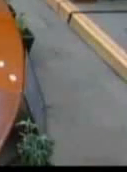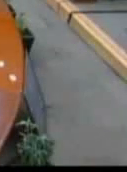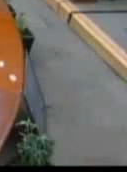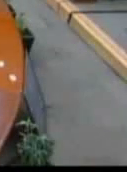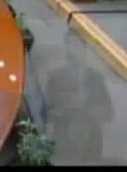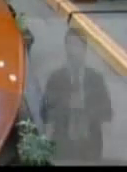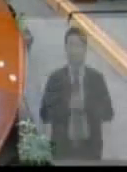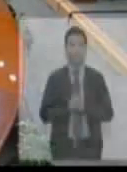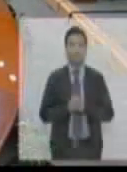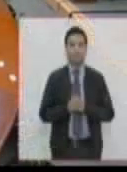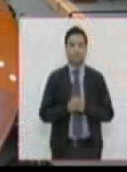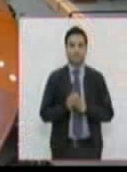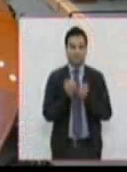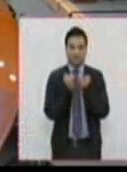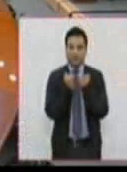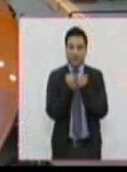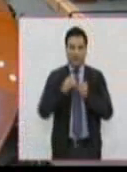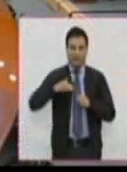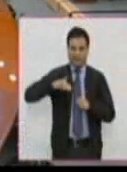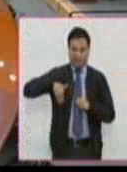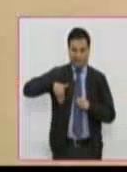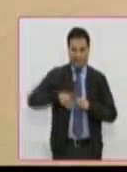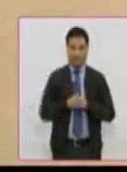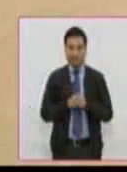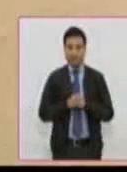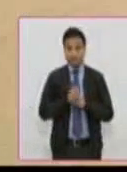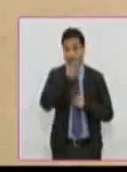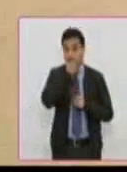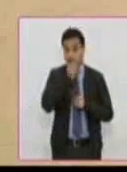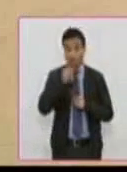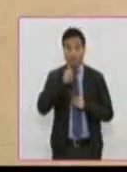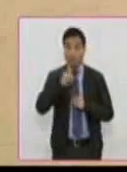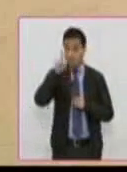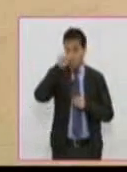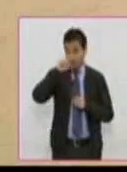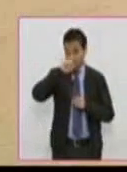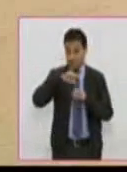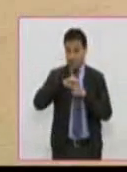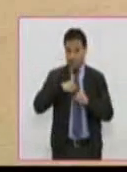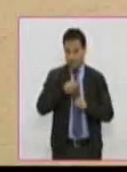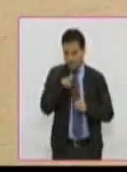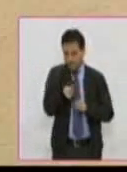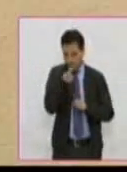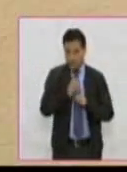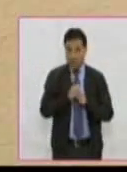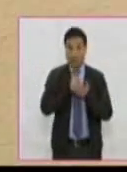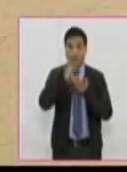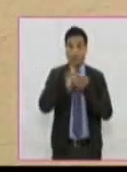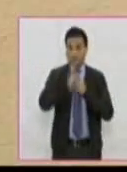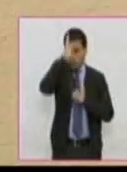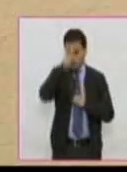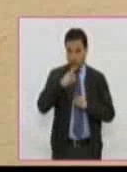ese partido tampoco, y mucho menos. Es decir, a mí me parece que había elementos de mucha más fuerza para